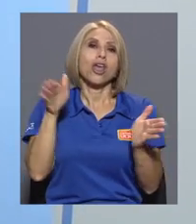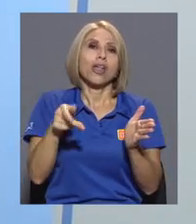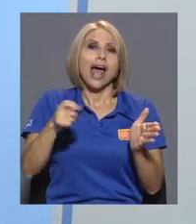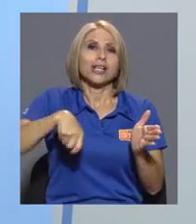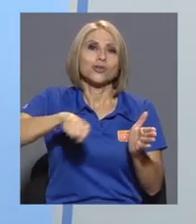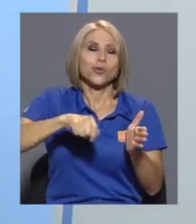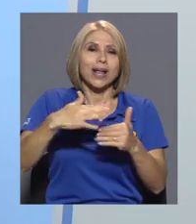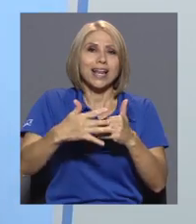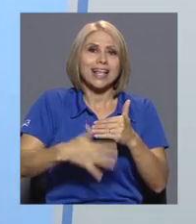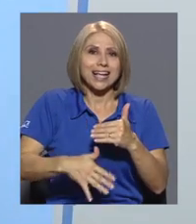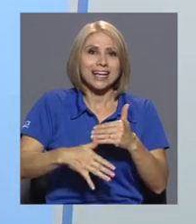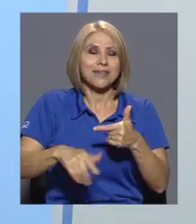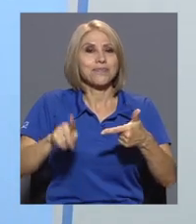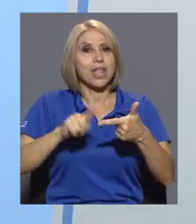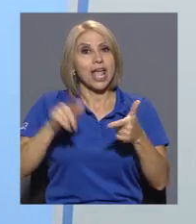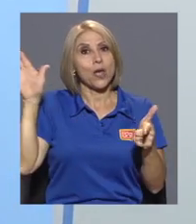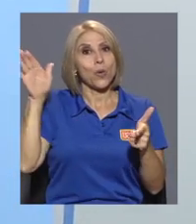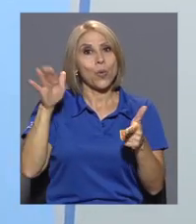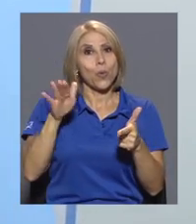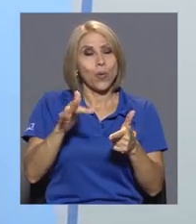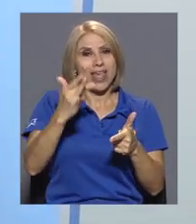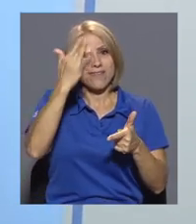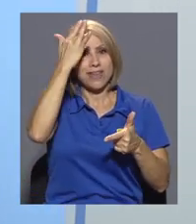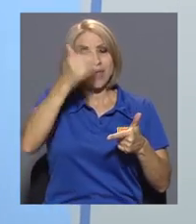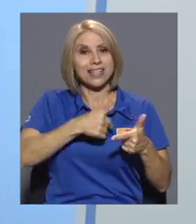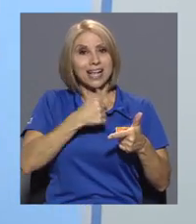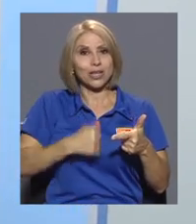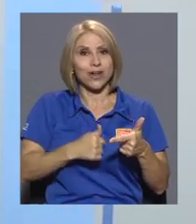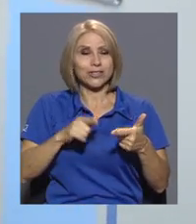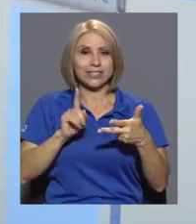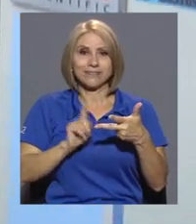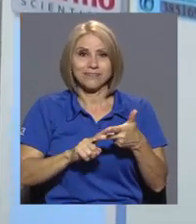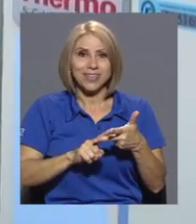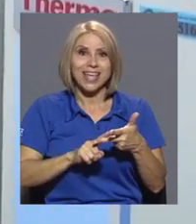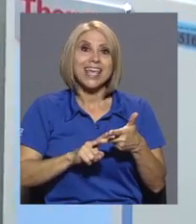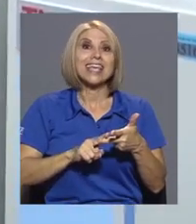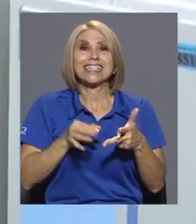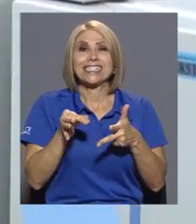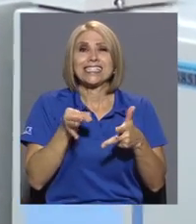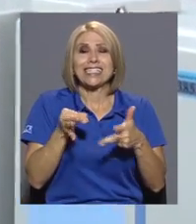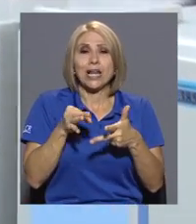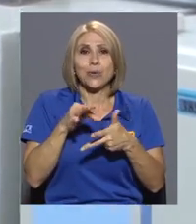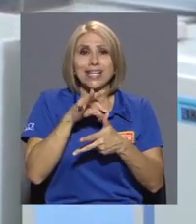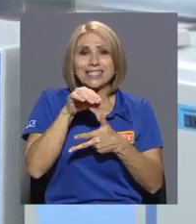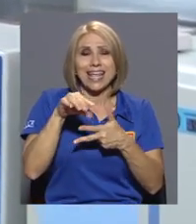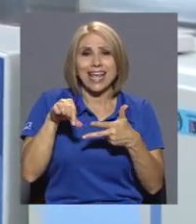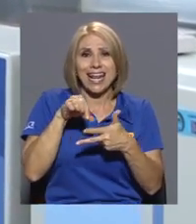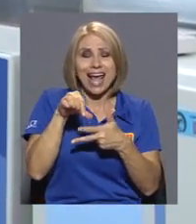sangre, reducir el riesgo de enfermedades cardiovasculares y a bajar la cantidad de células de grasa.